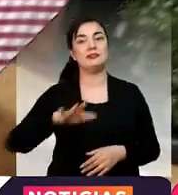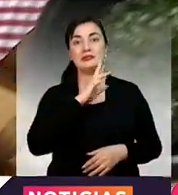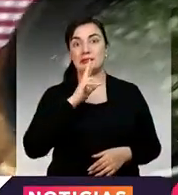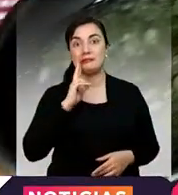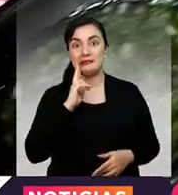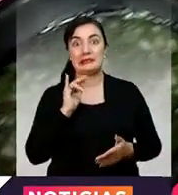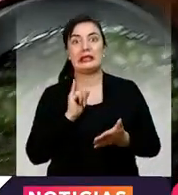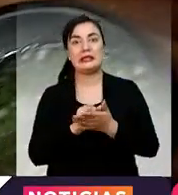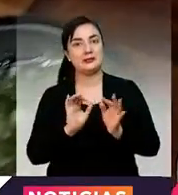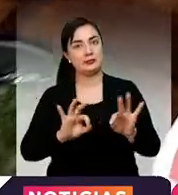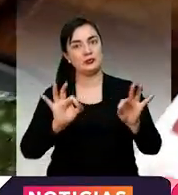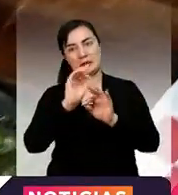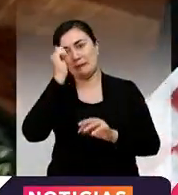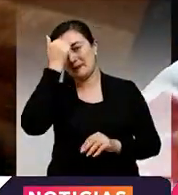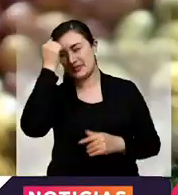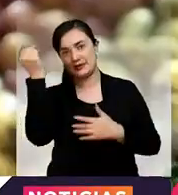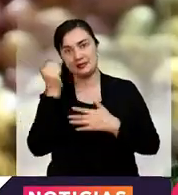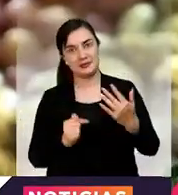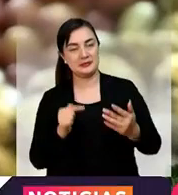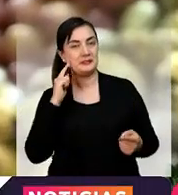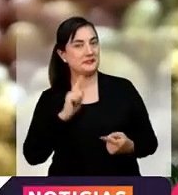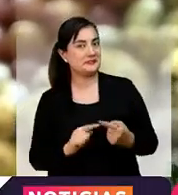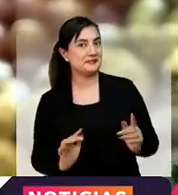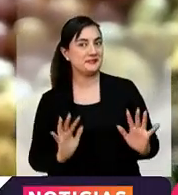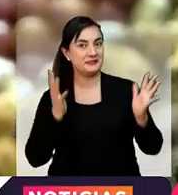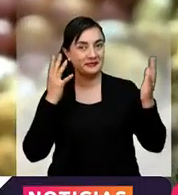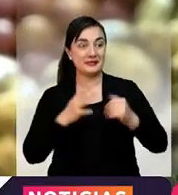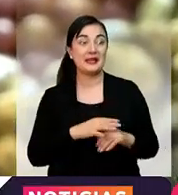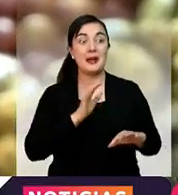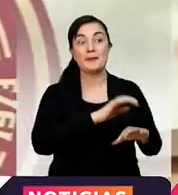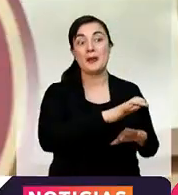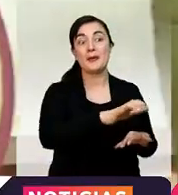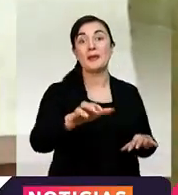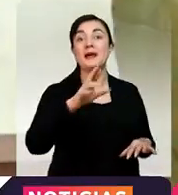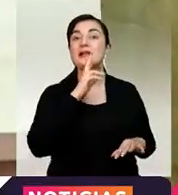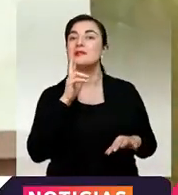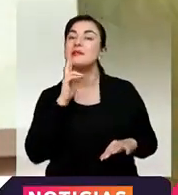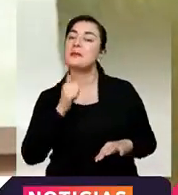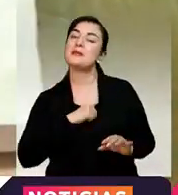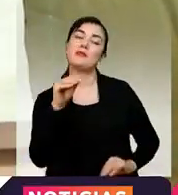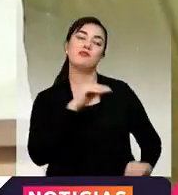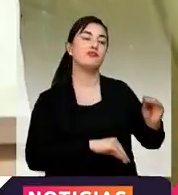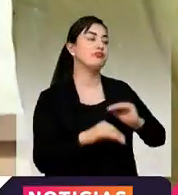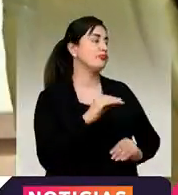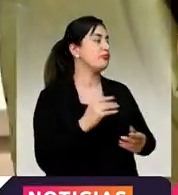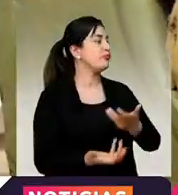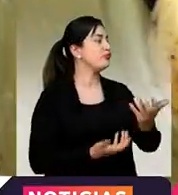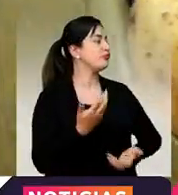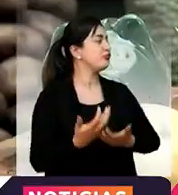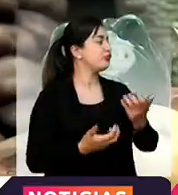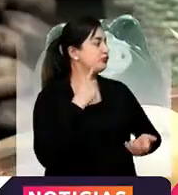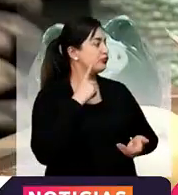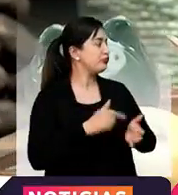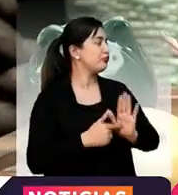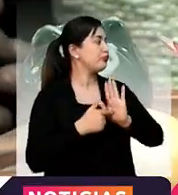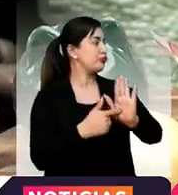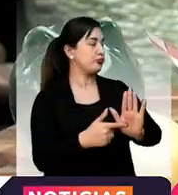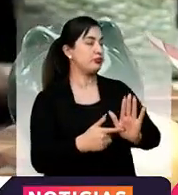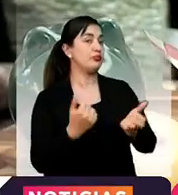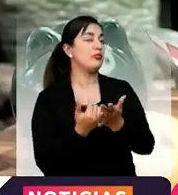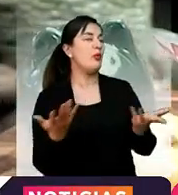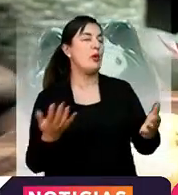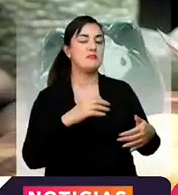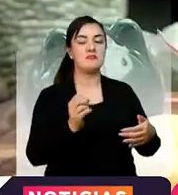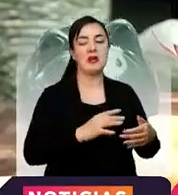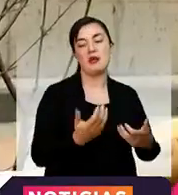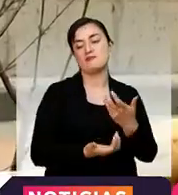principales objetivos del IPES. Cada restaurante debe crear una versión de Fritanga que lo represente. Los ingredientes y la presentación